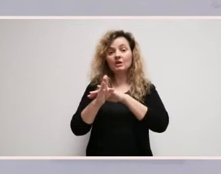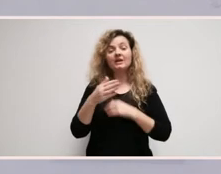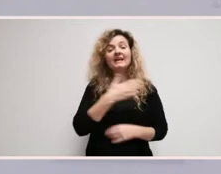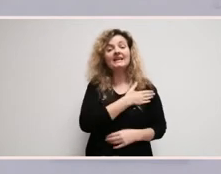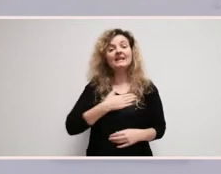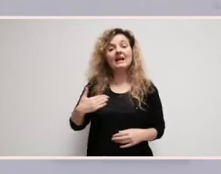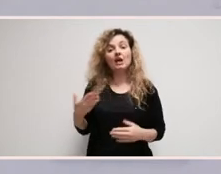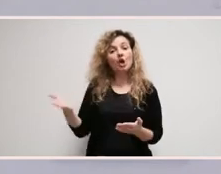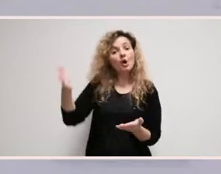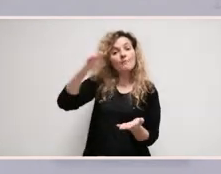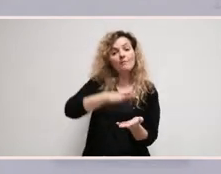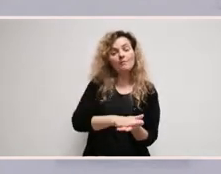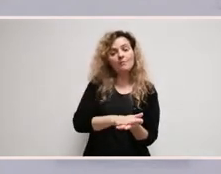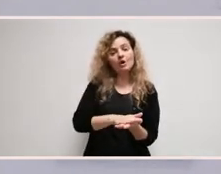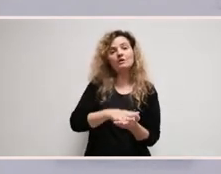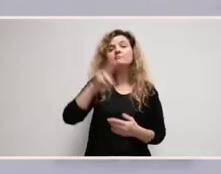paisajista.